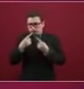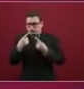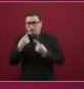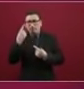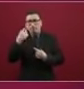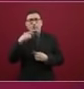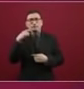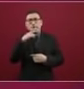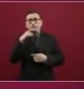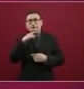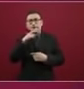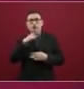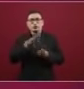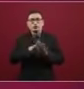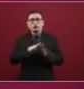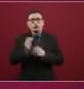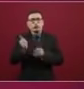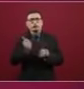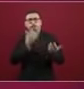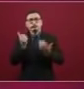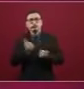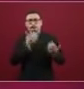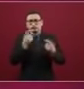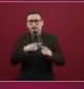agilizar el transporte. Tenemos